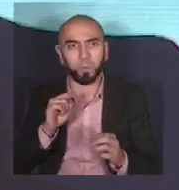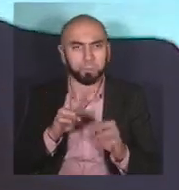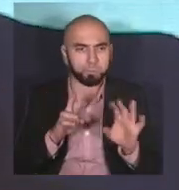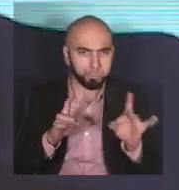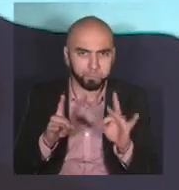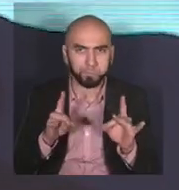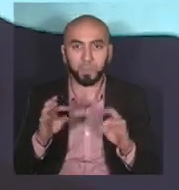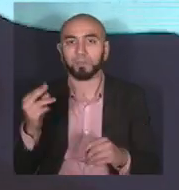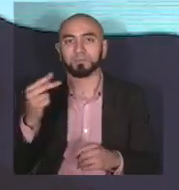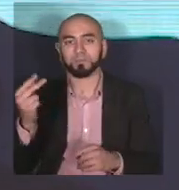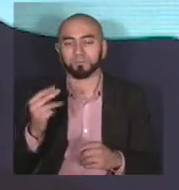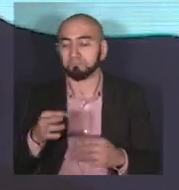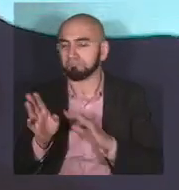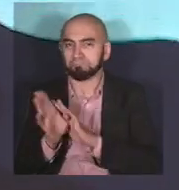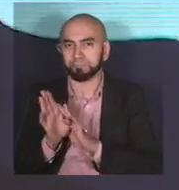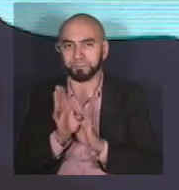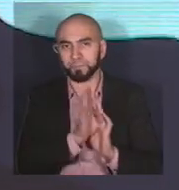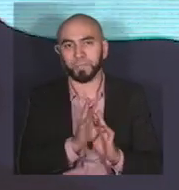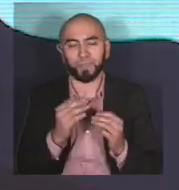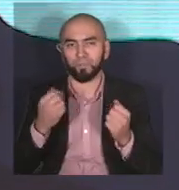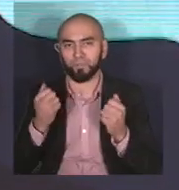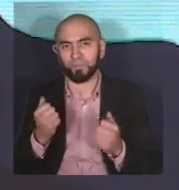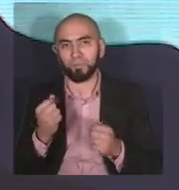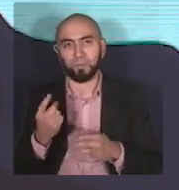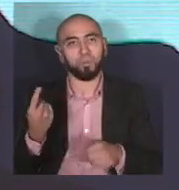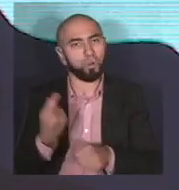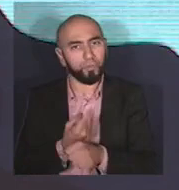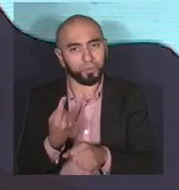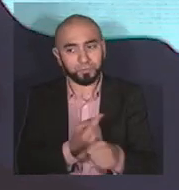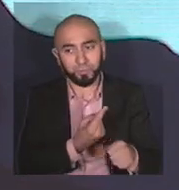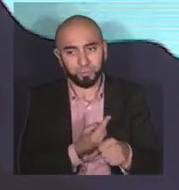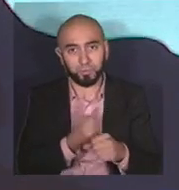Bueno, hablamos en forma diferente.